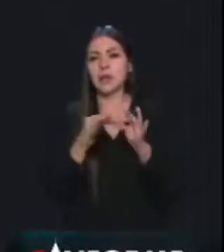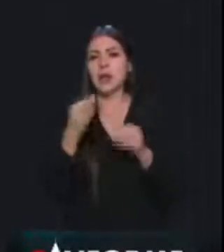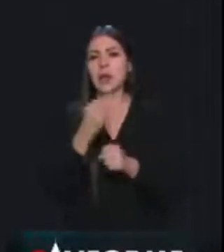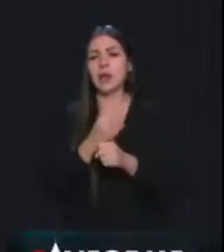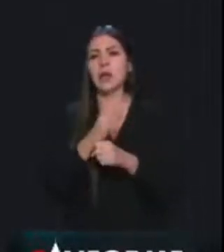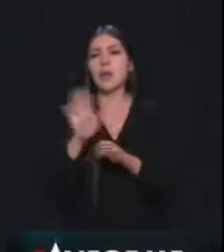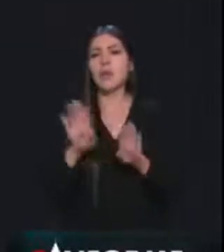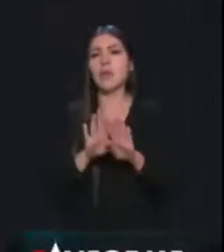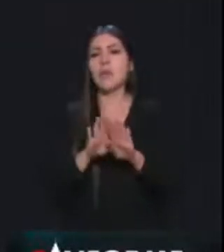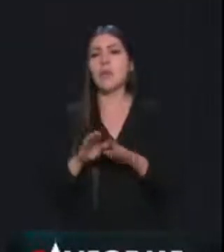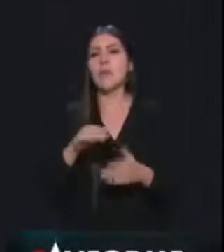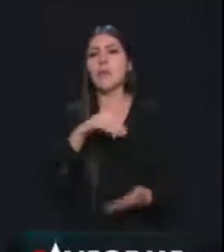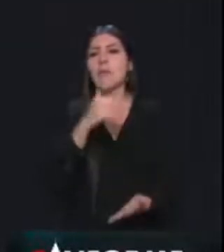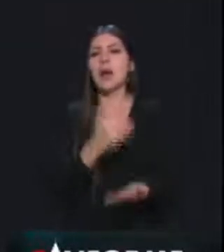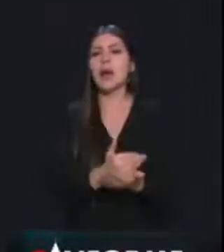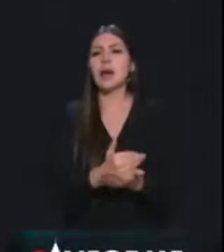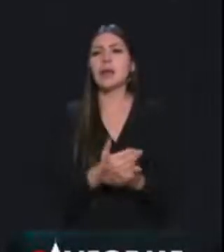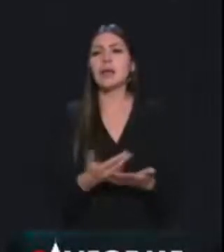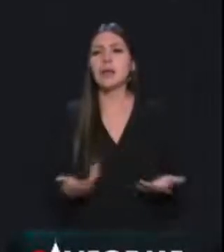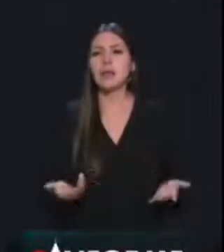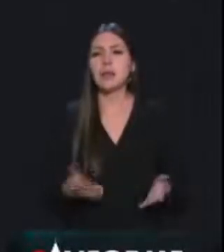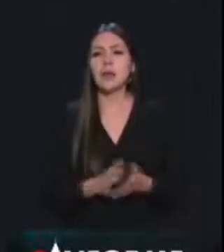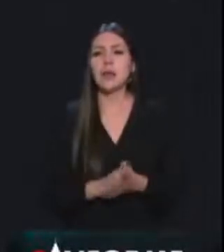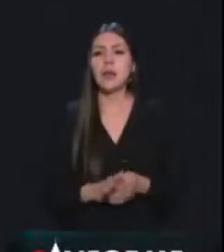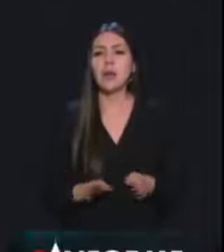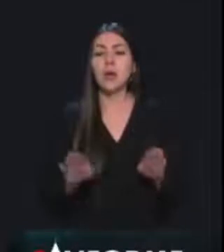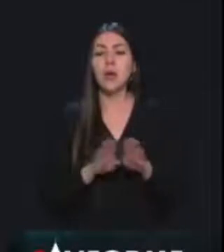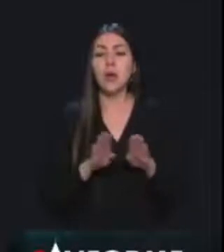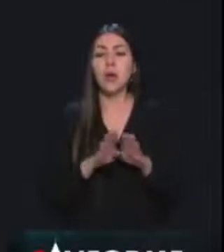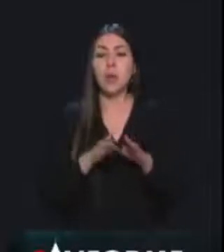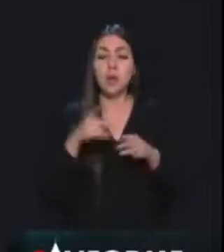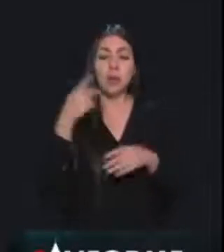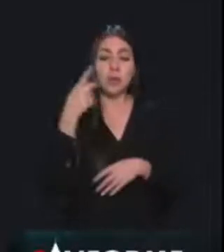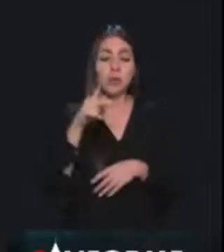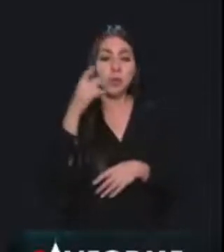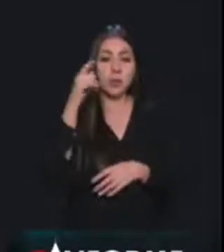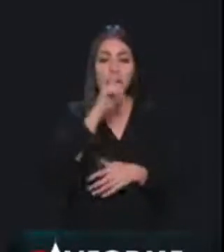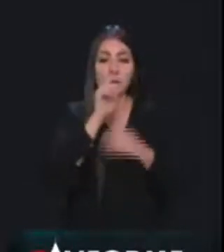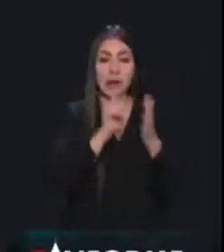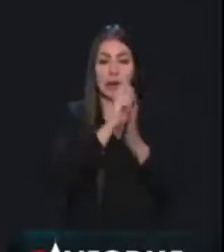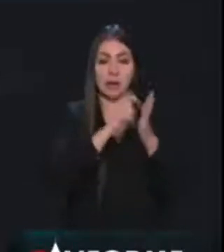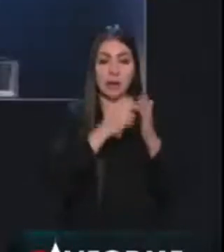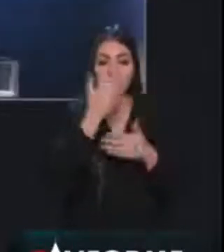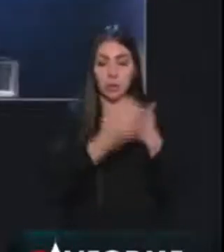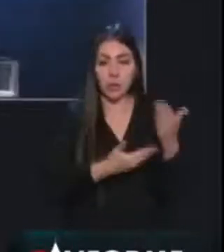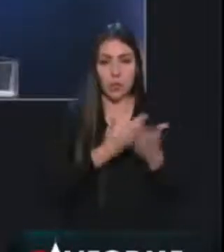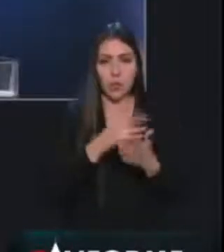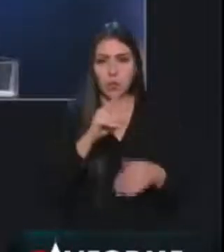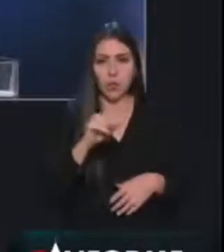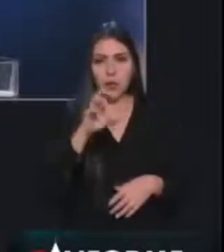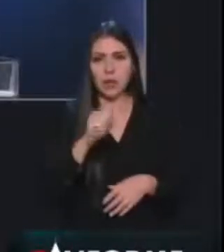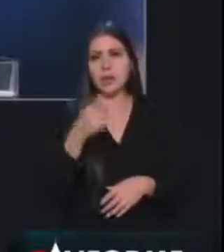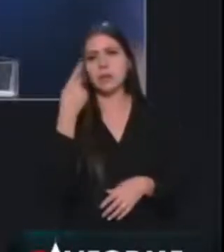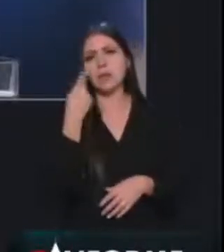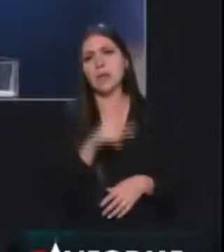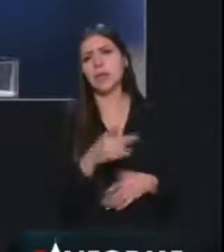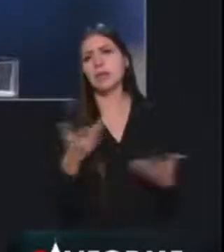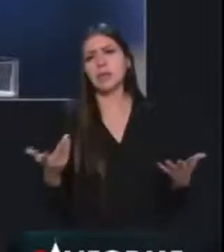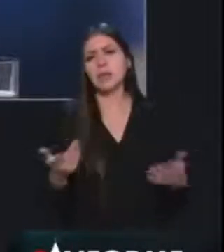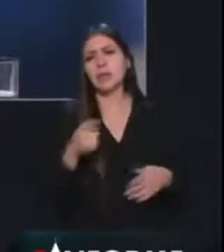parados, digamos. No es como materia directa de esta iniciativa, pero es un tema que, digamos, está